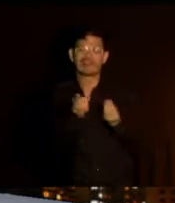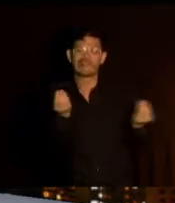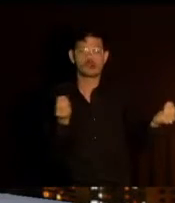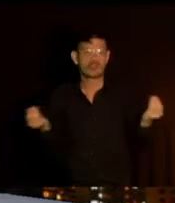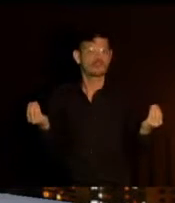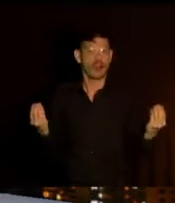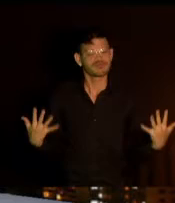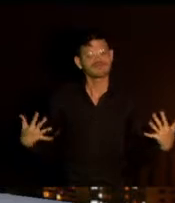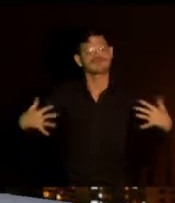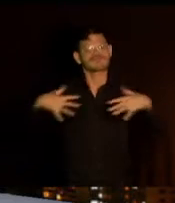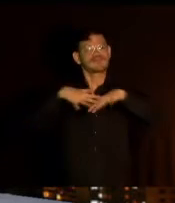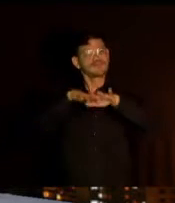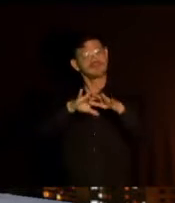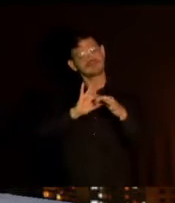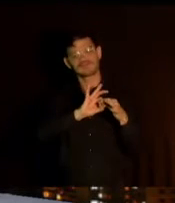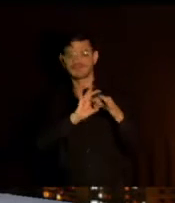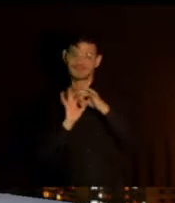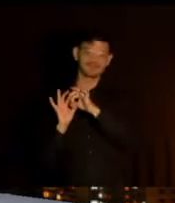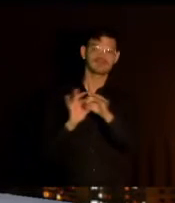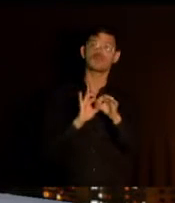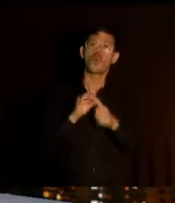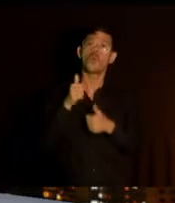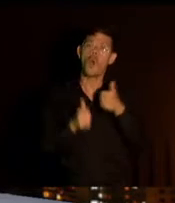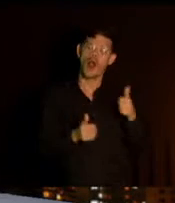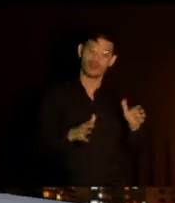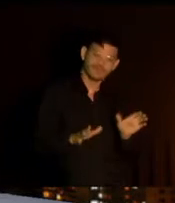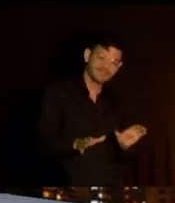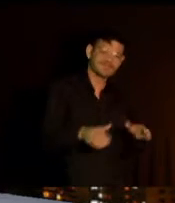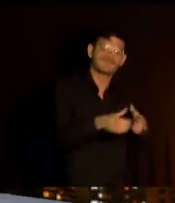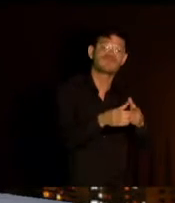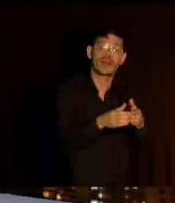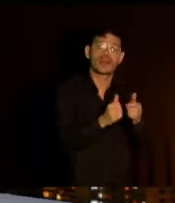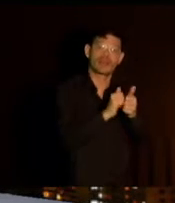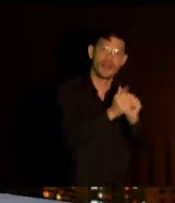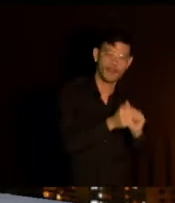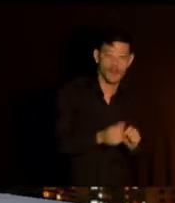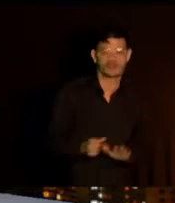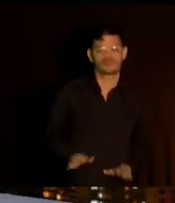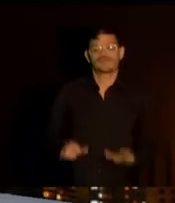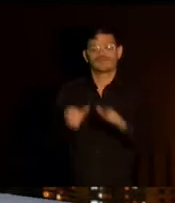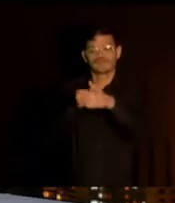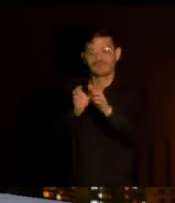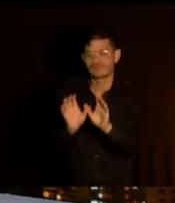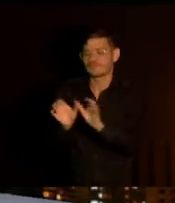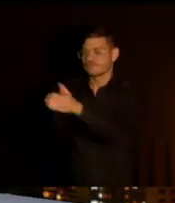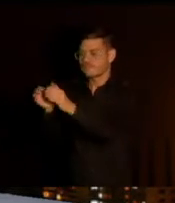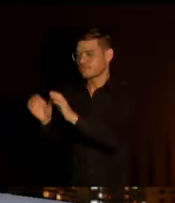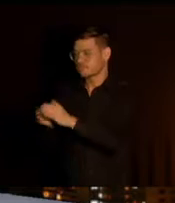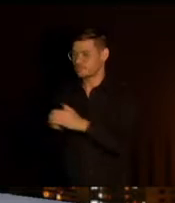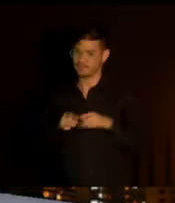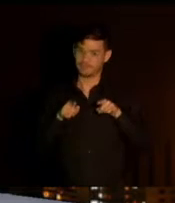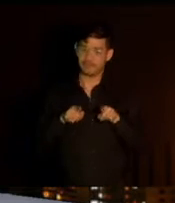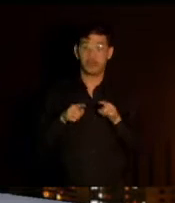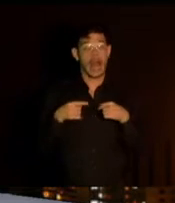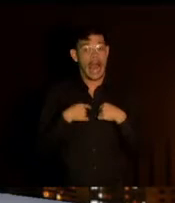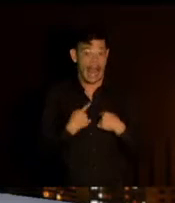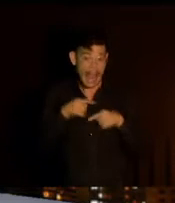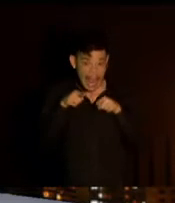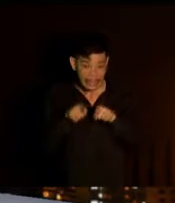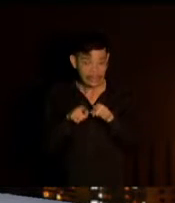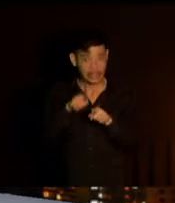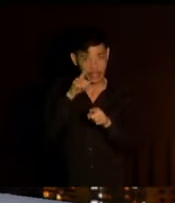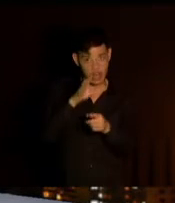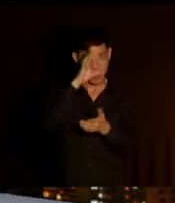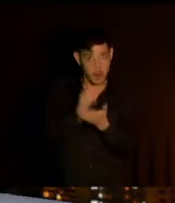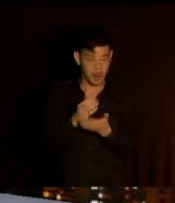como deporte, a unificarnos por deporte y por disciplina, que es algo que, a mi pensar y a mi ver, es algo